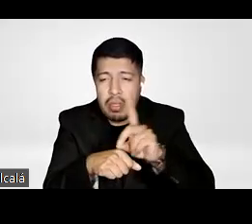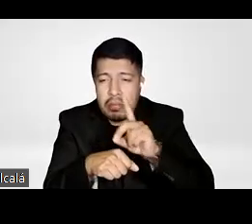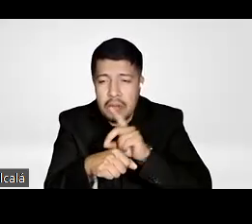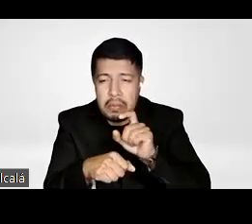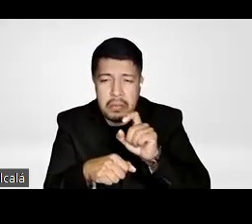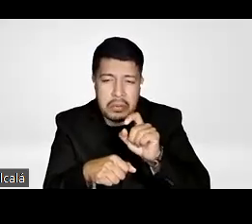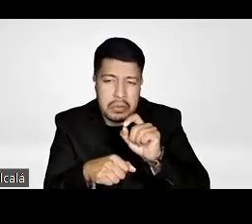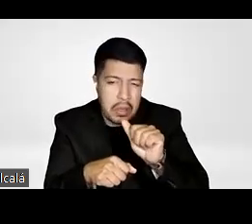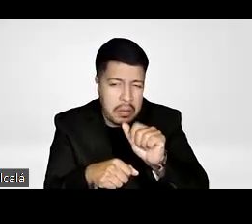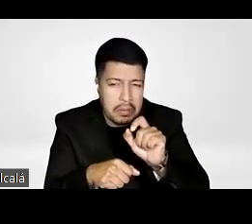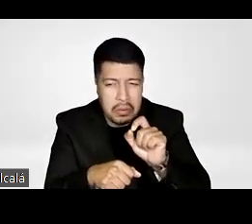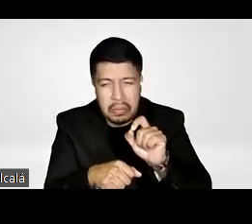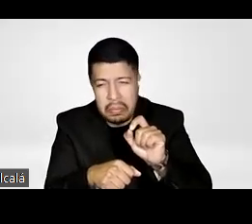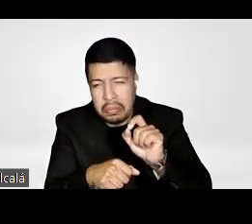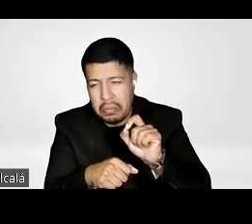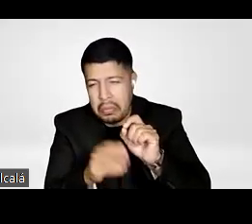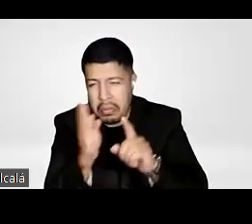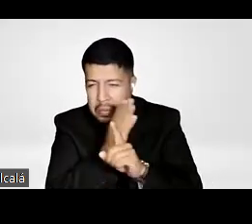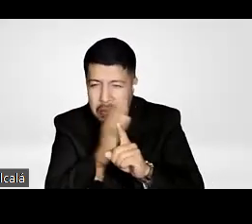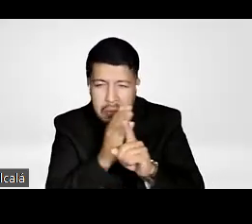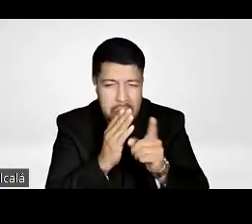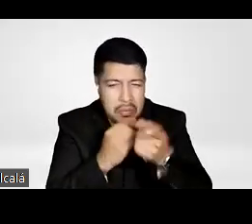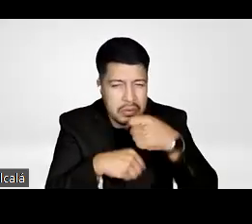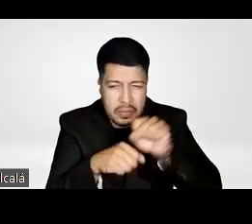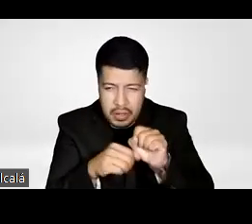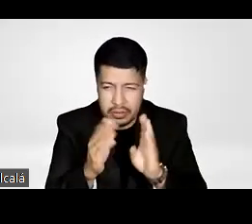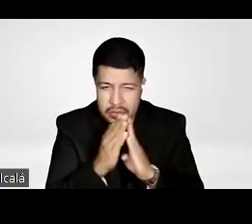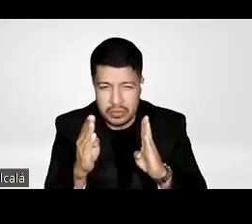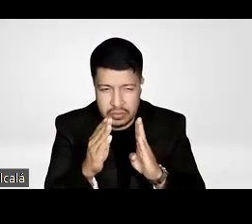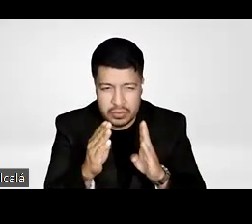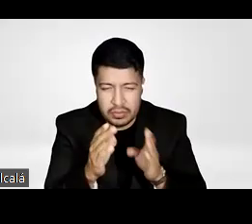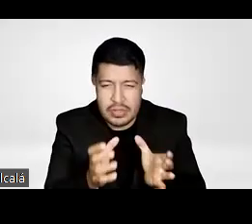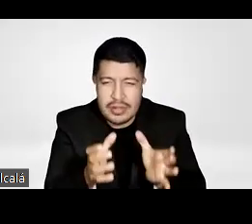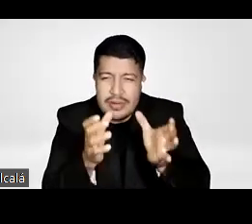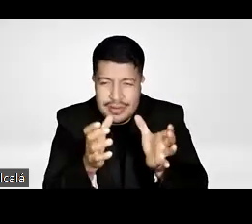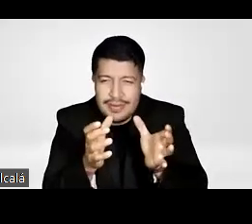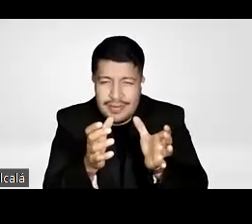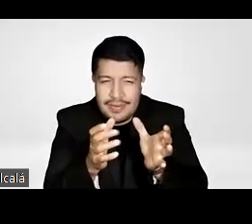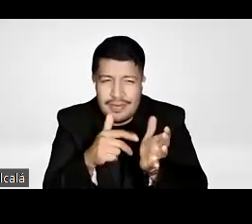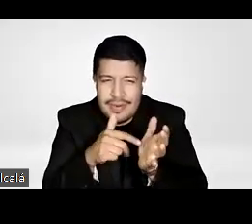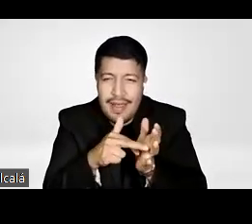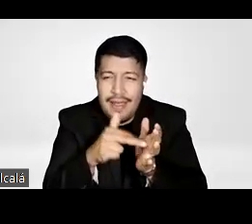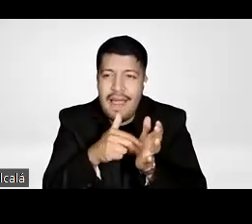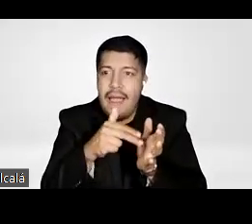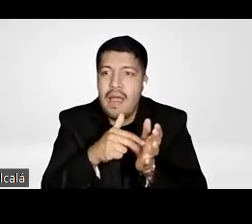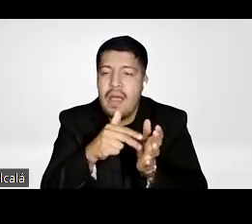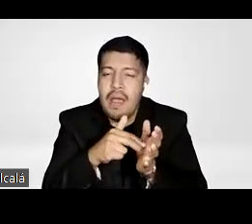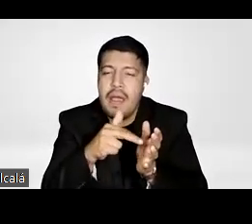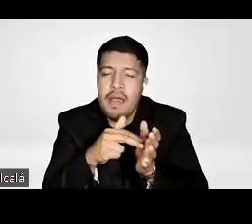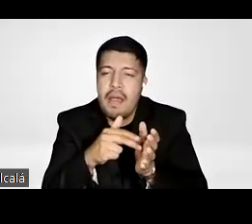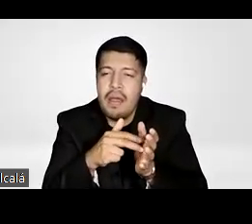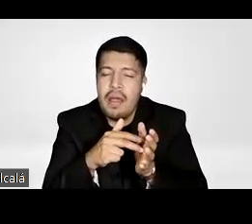28 semanas de gestación en el niño, y tiende a desaparecer por ahí o a integrarse a partir